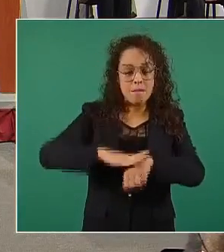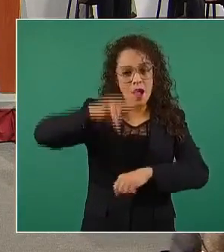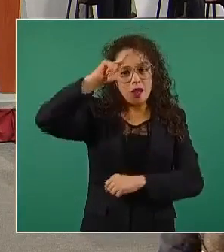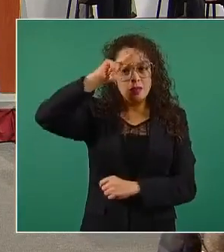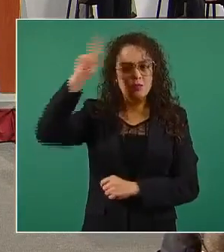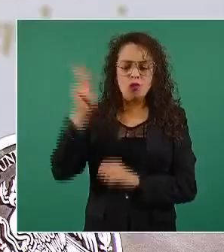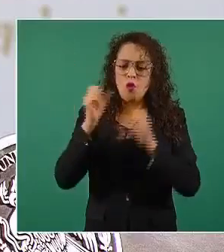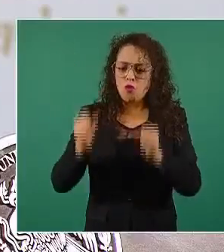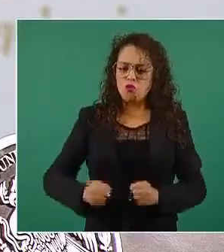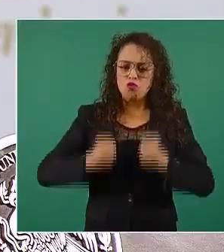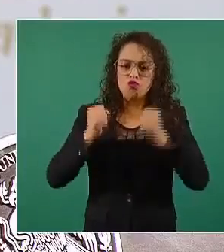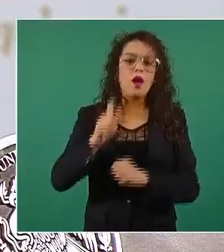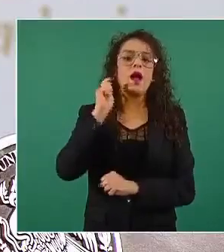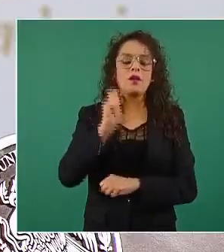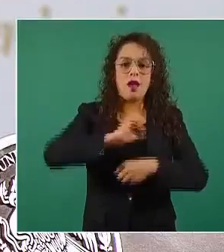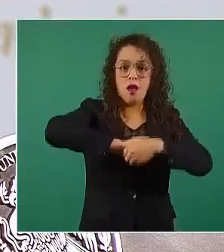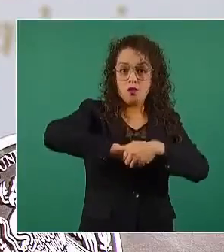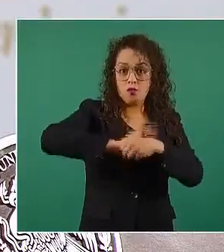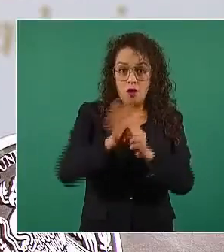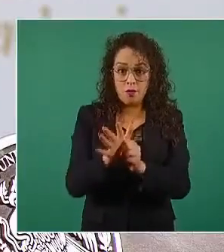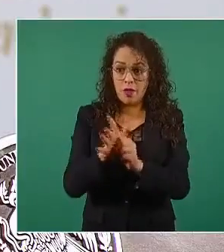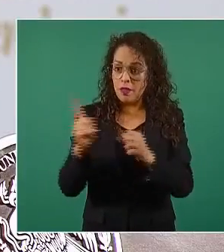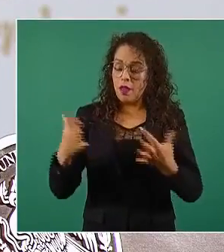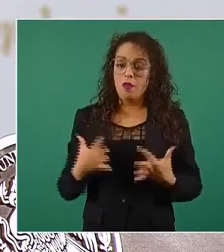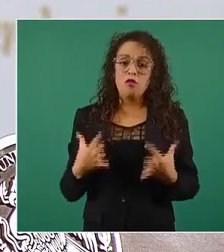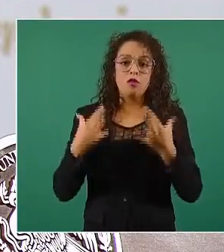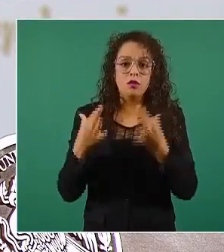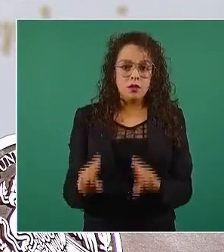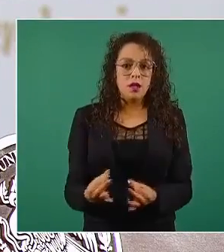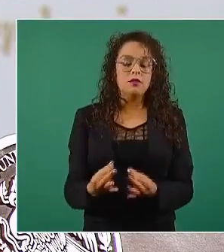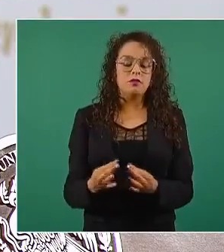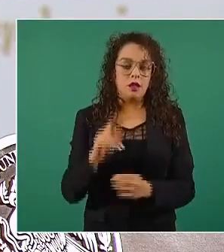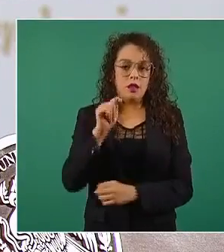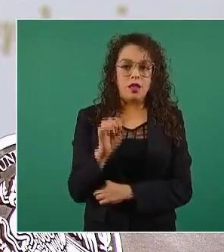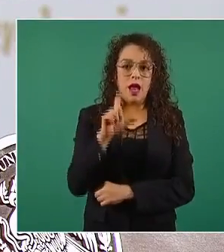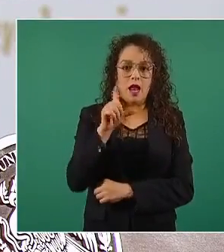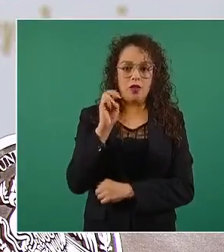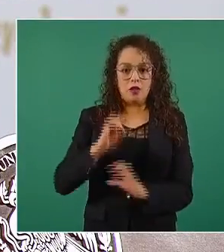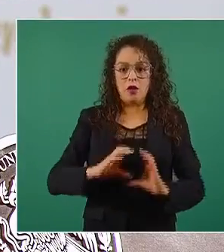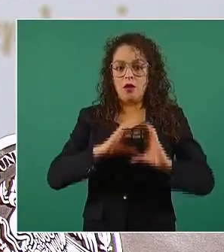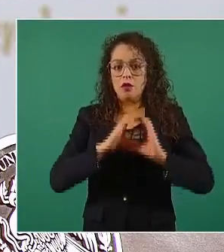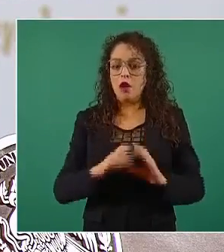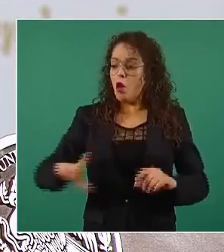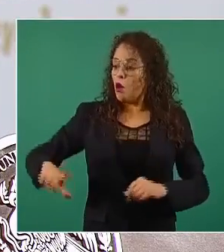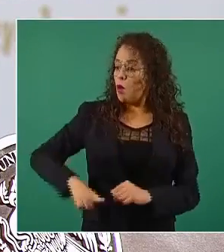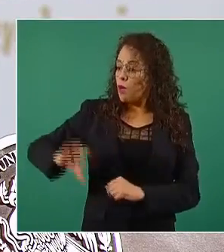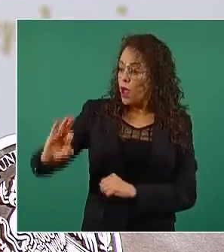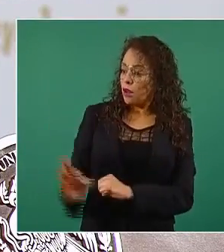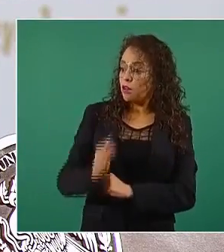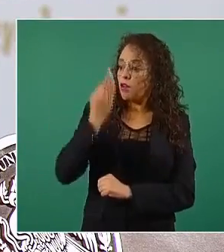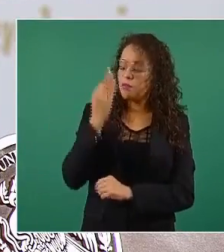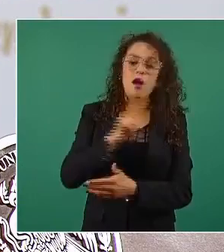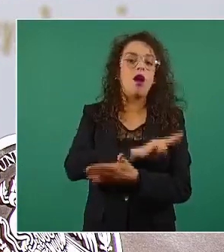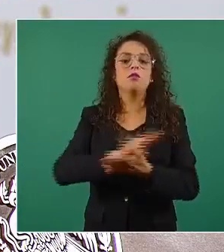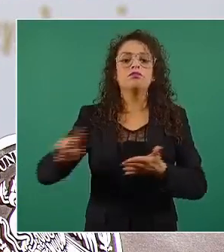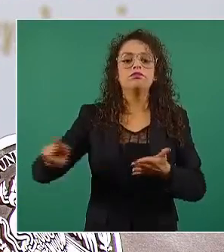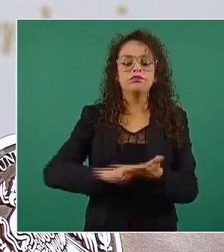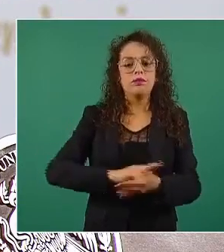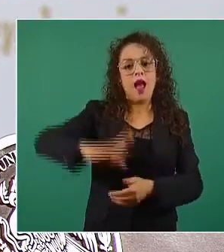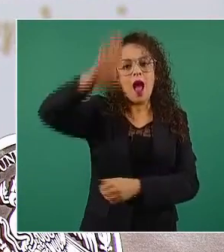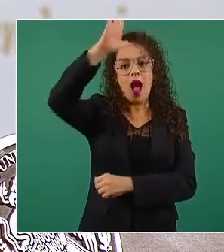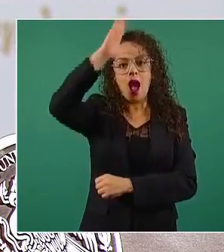COVID, la Fundación Teletón y el Gobierno Federal celebramos un convenio que dio grandes